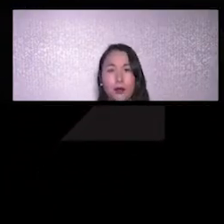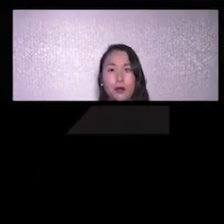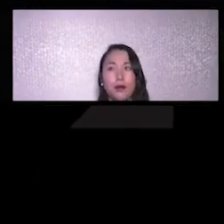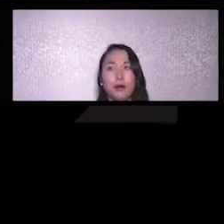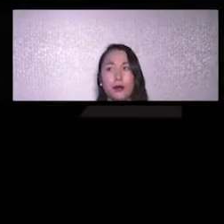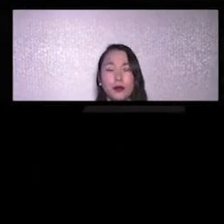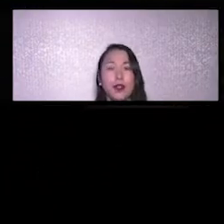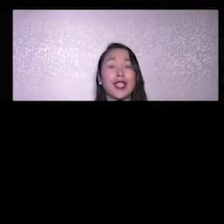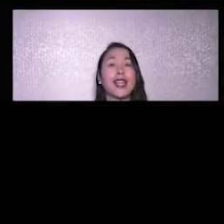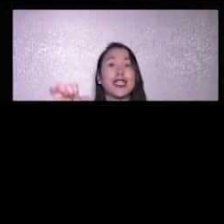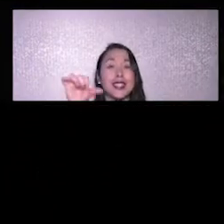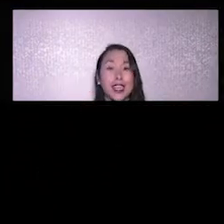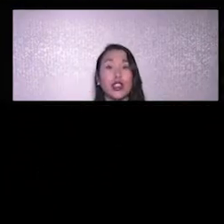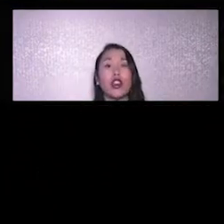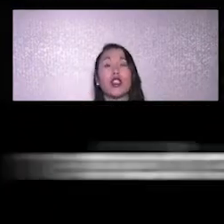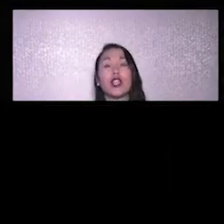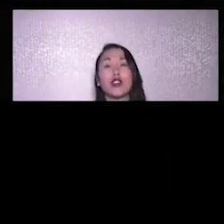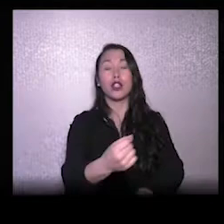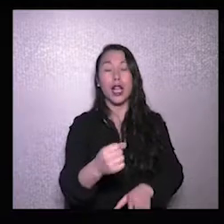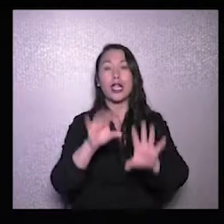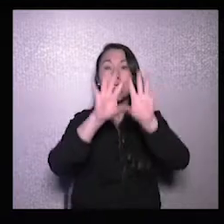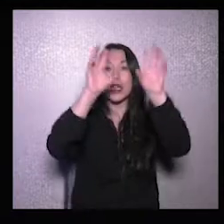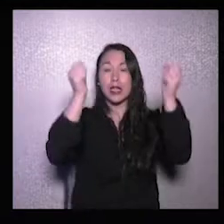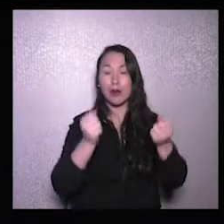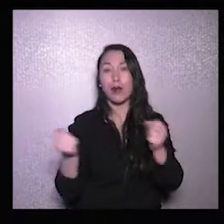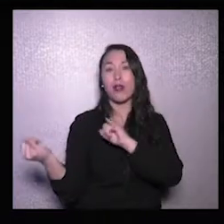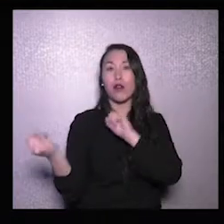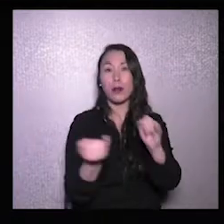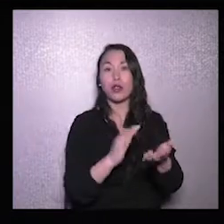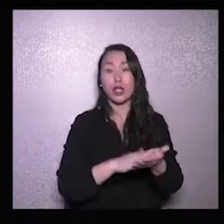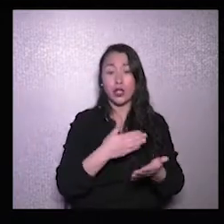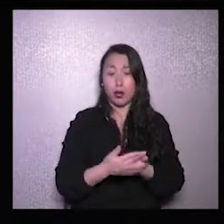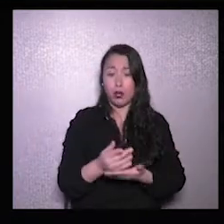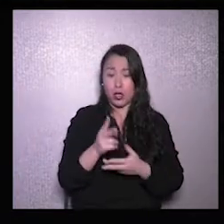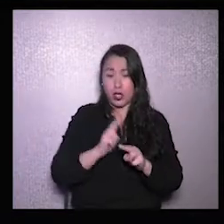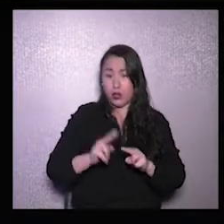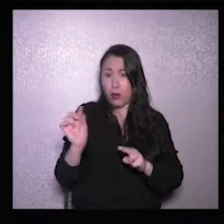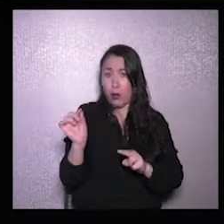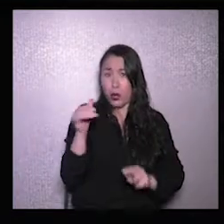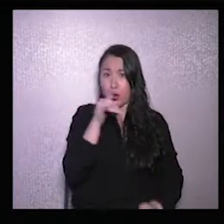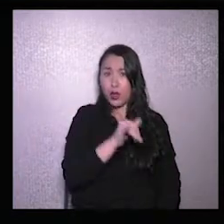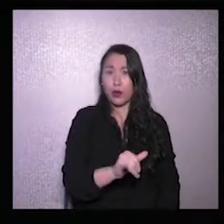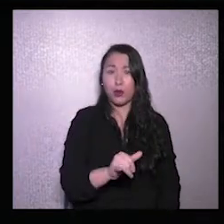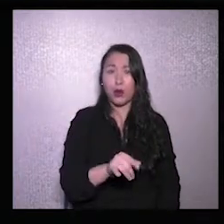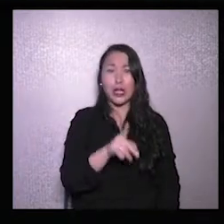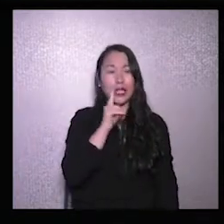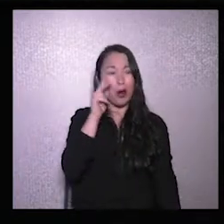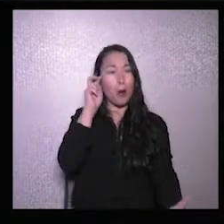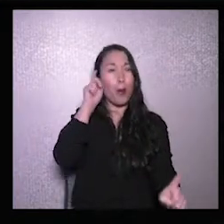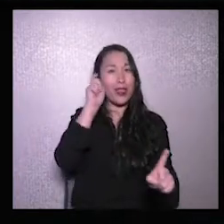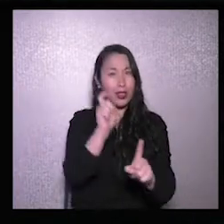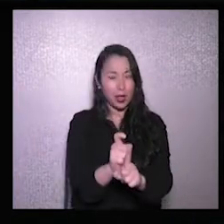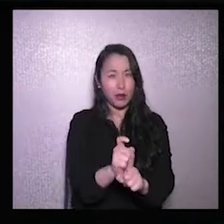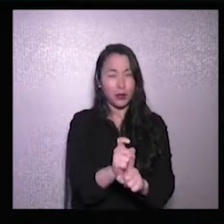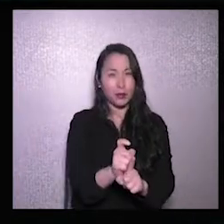El Centro Nacional de Sistemas de Información de Salud ha sido recientemente creado y tiene como misión